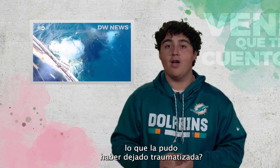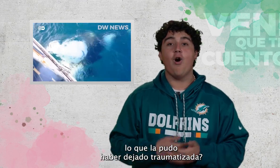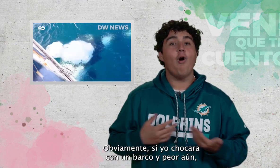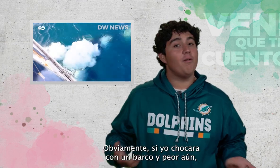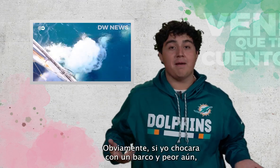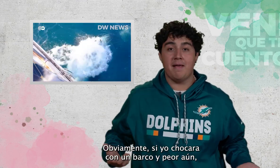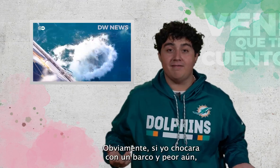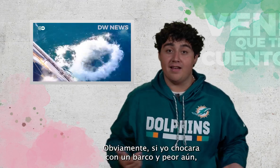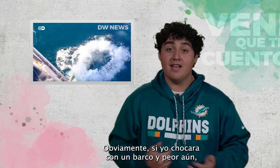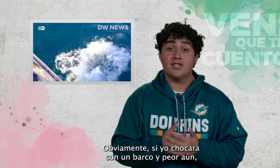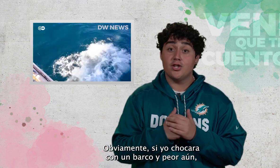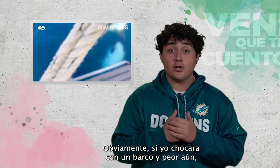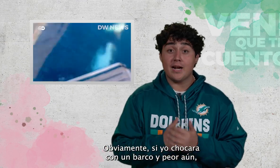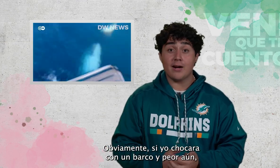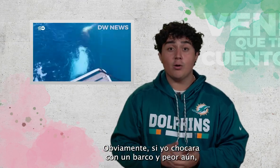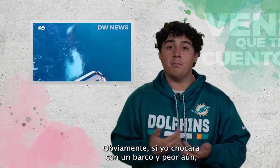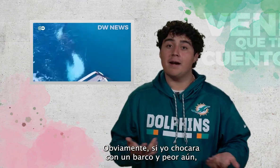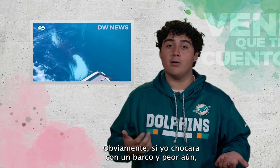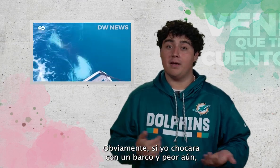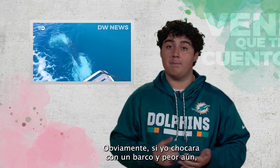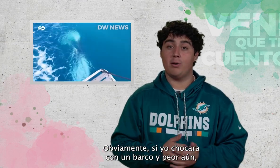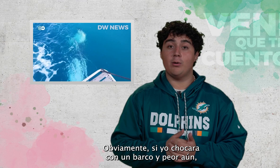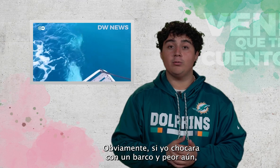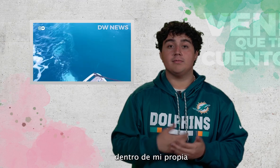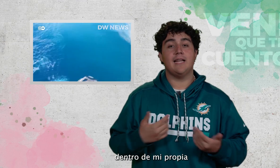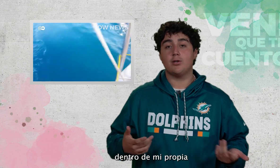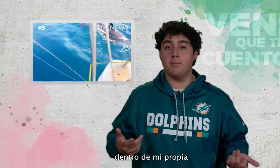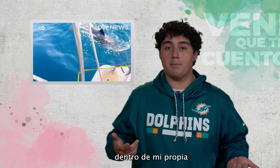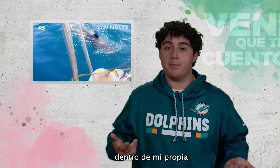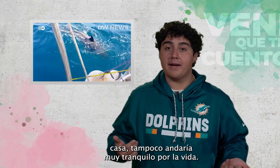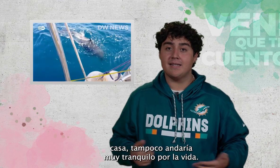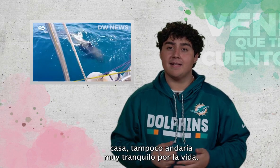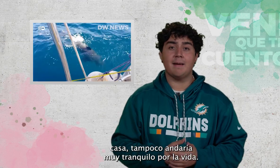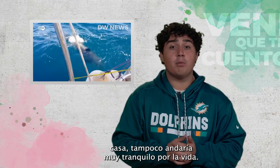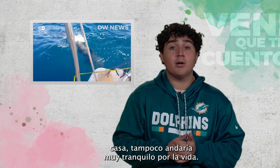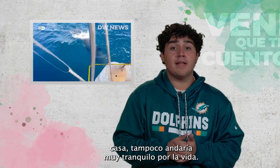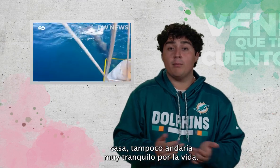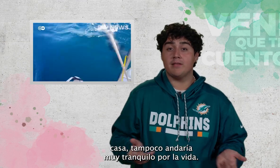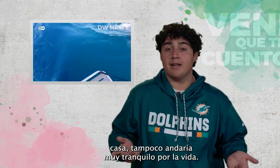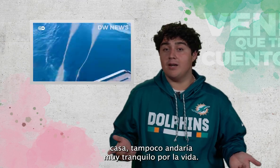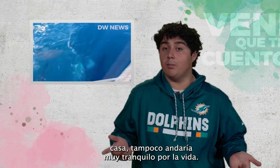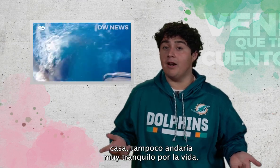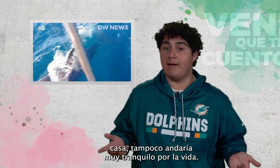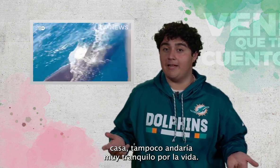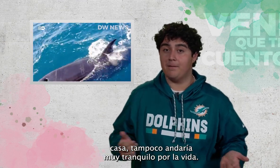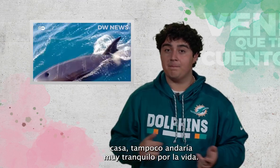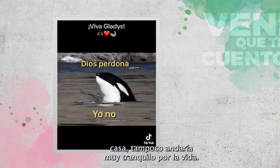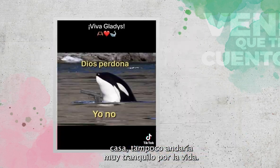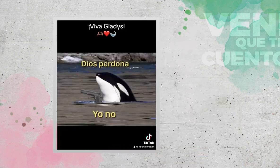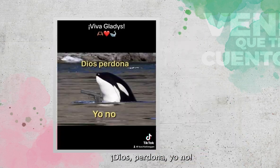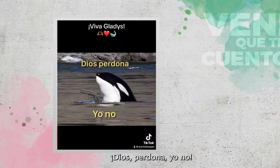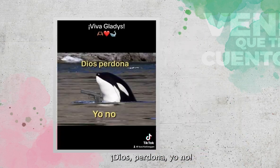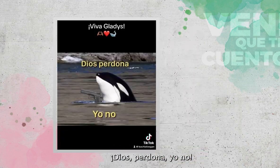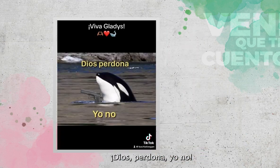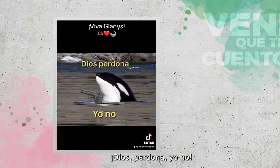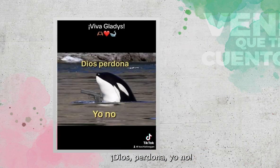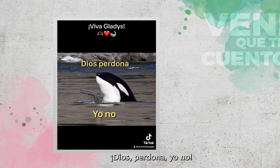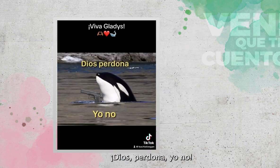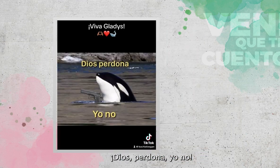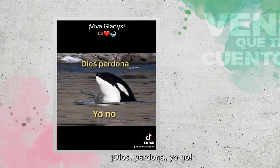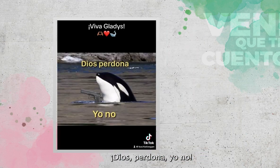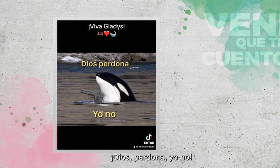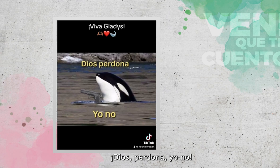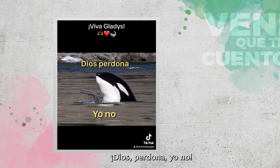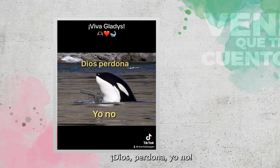traumatizada. Obviamente, si yo chocara con un barco, y peor aún, dentro de mi propia casa, tampoco andaría muy tranquilo por la vida. Dios